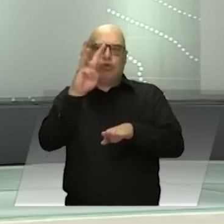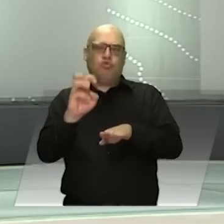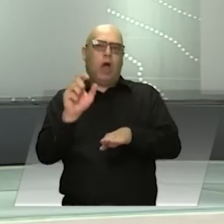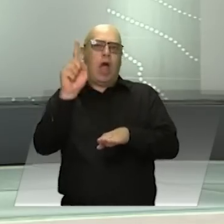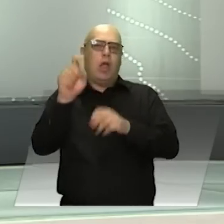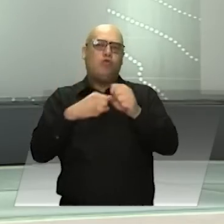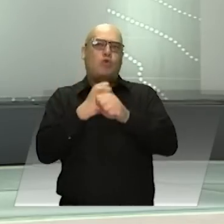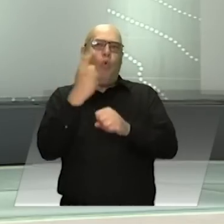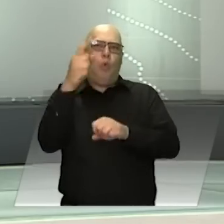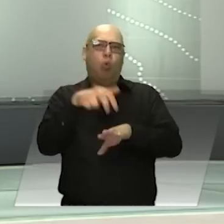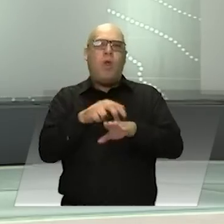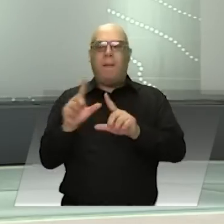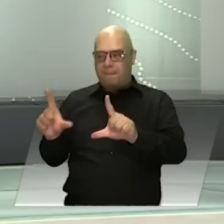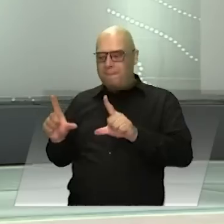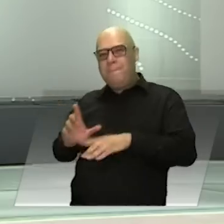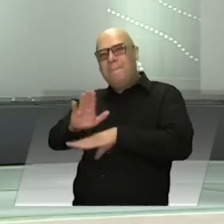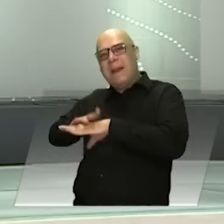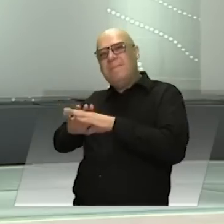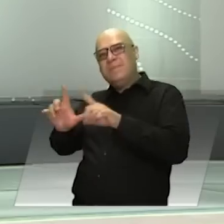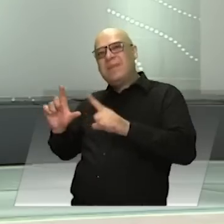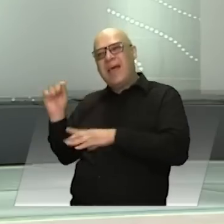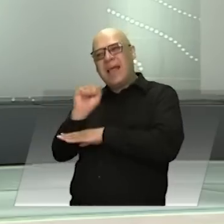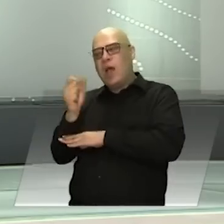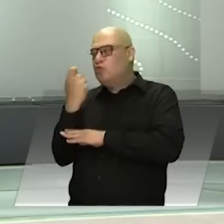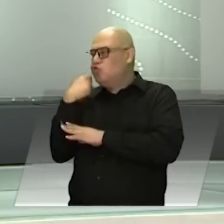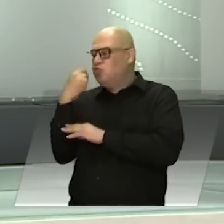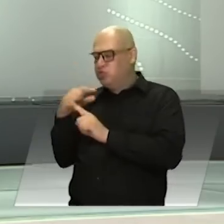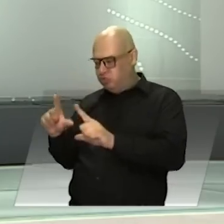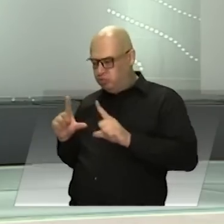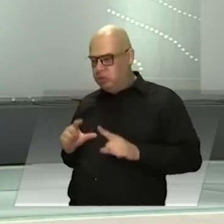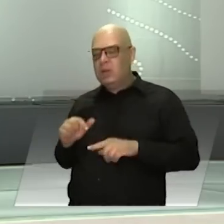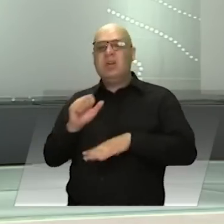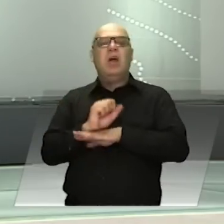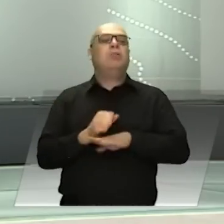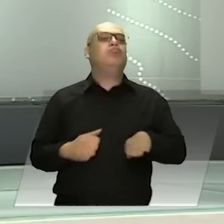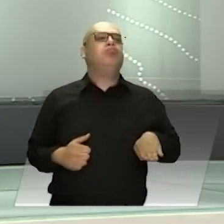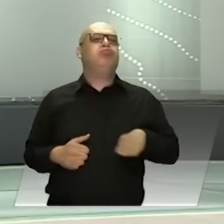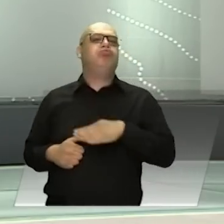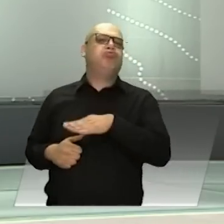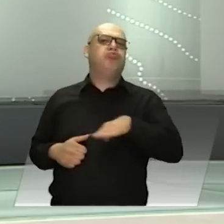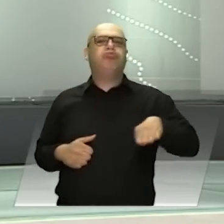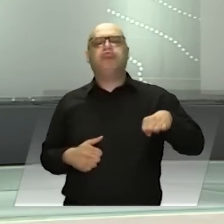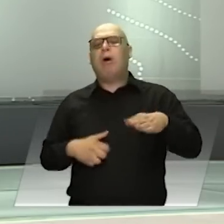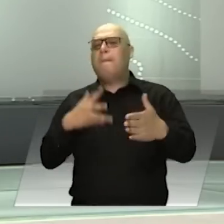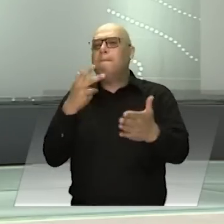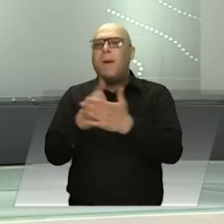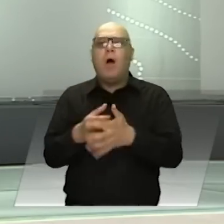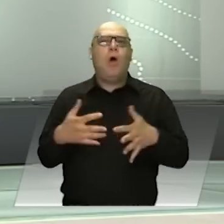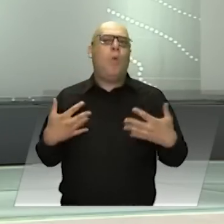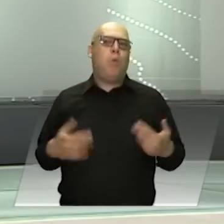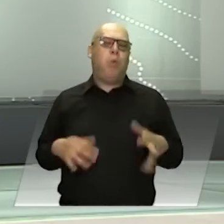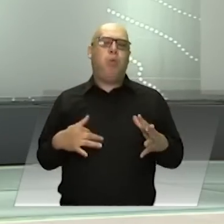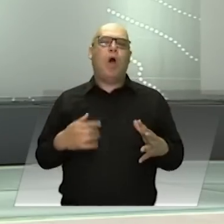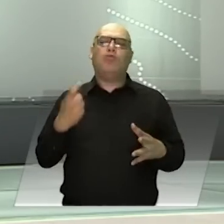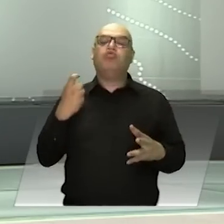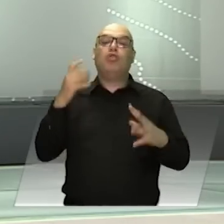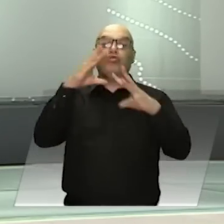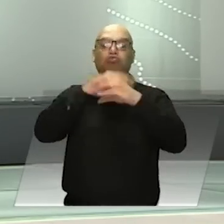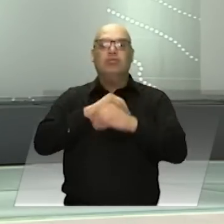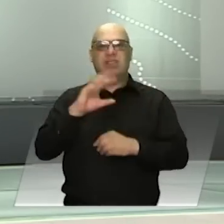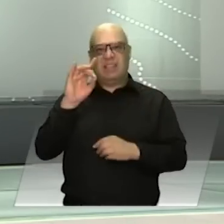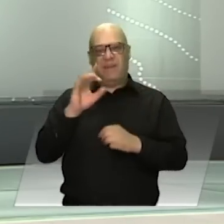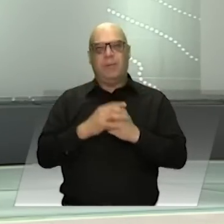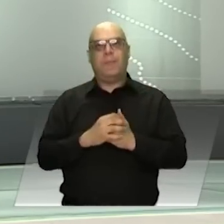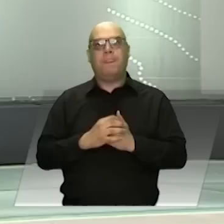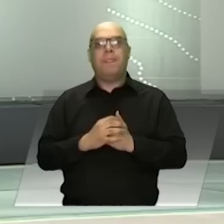había acabado de sacar su licencia de conducir hace pocos días, es protagonista de un lamentable incidente en la noche del sábado. Además,